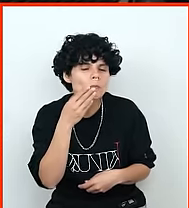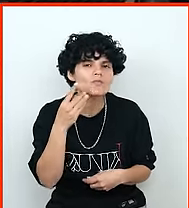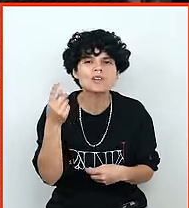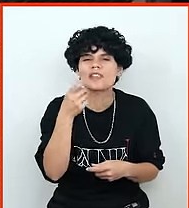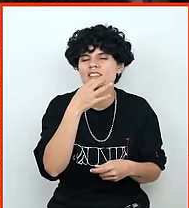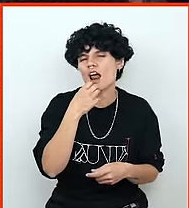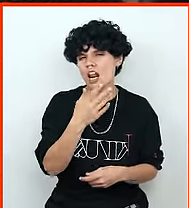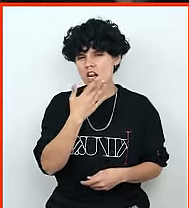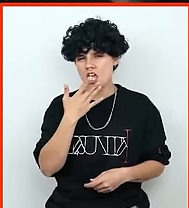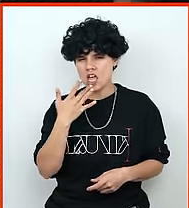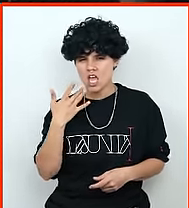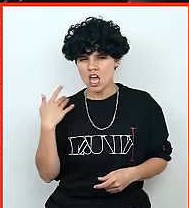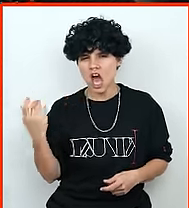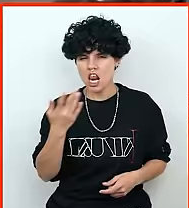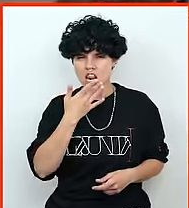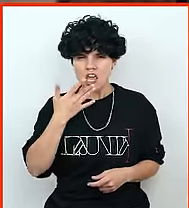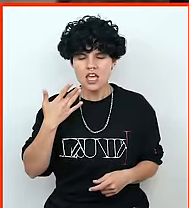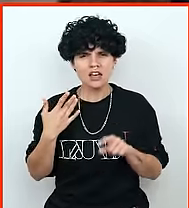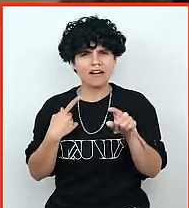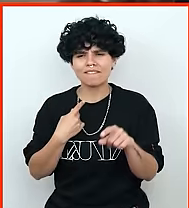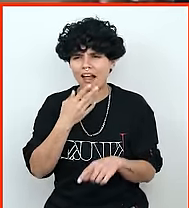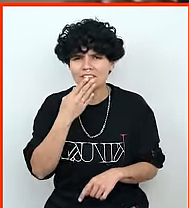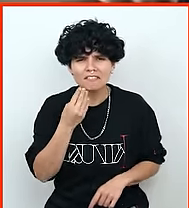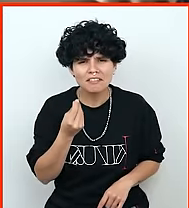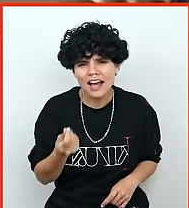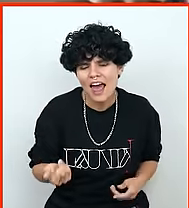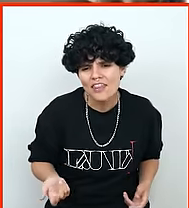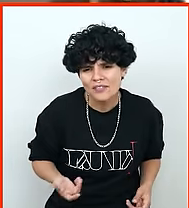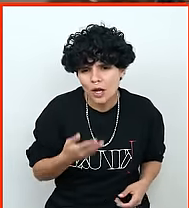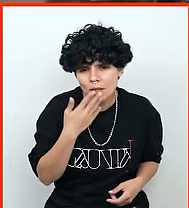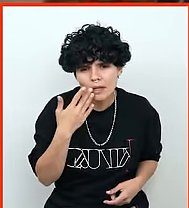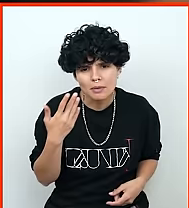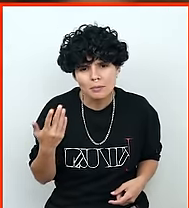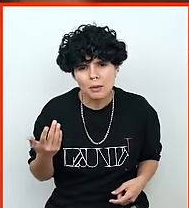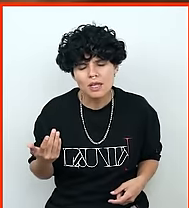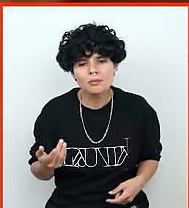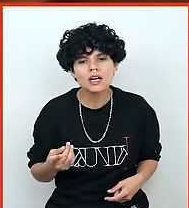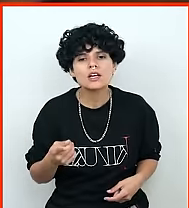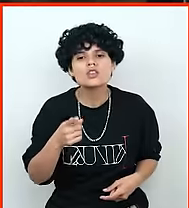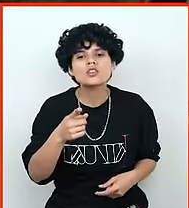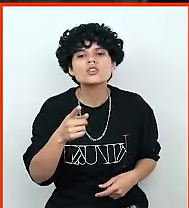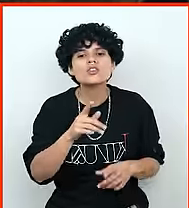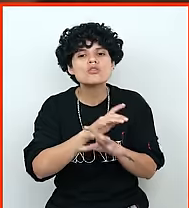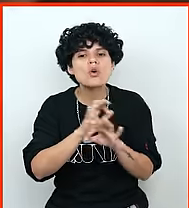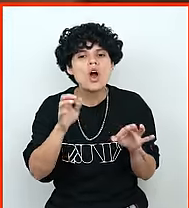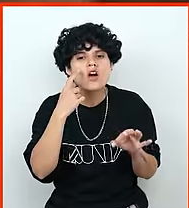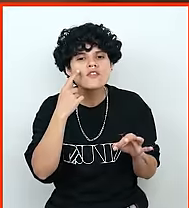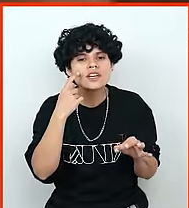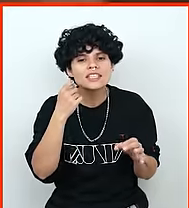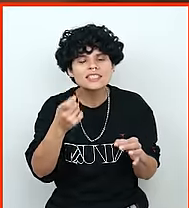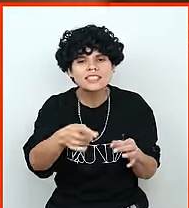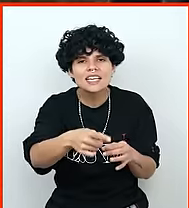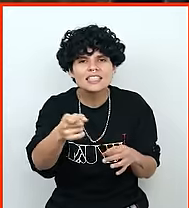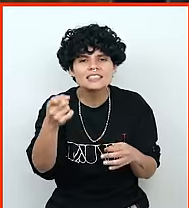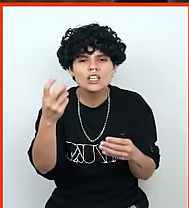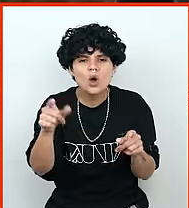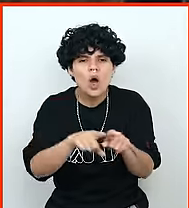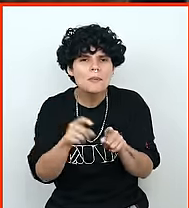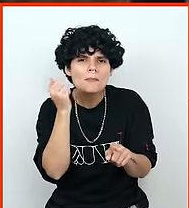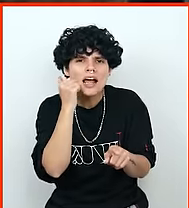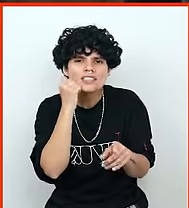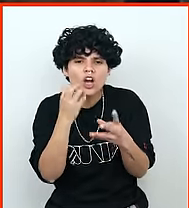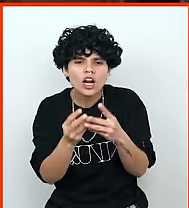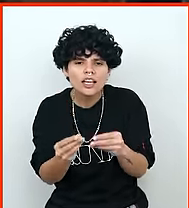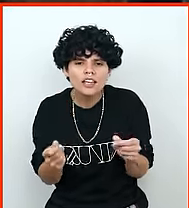Weón, yo no se entusiasmaba por le robar. La weá no tenía gusto a nada. No. Pero no te tocó beber la weá, no, pues. Era plástico derretido, transparente. Sí, siempre